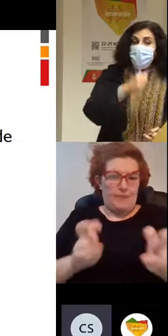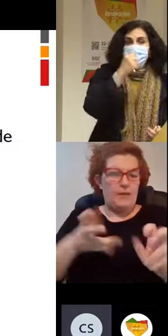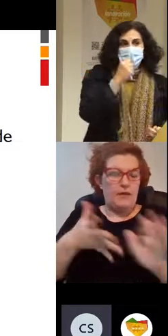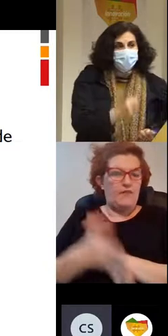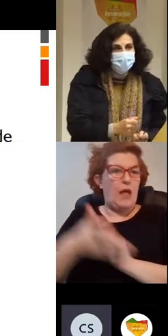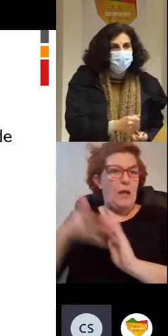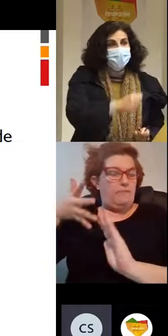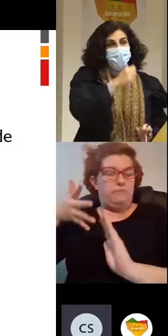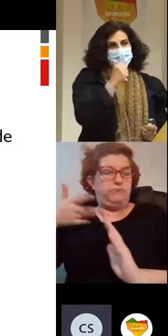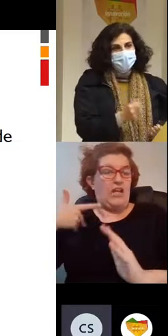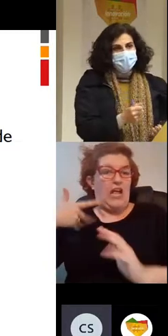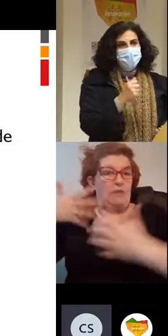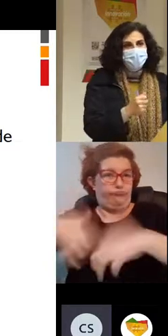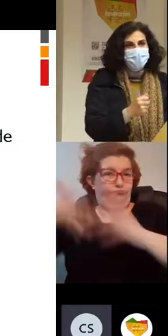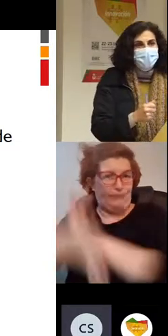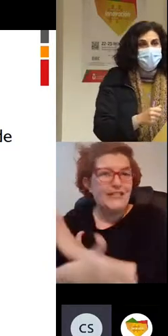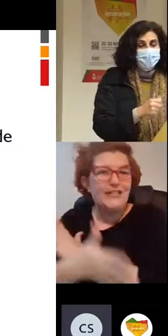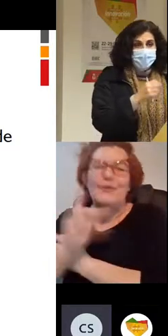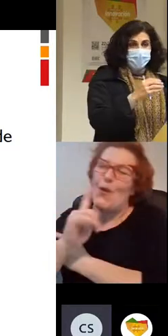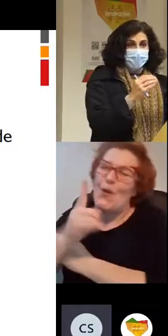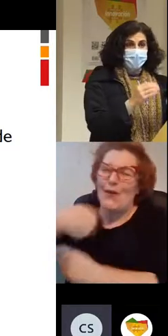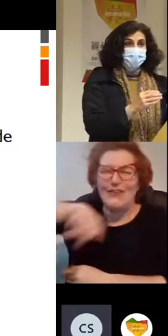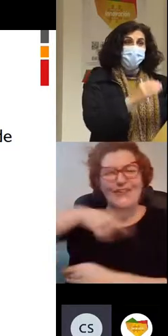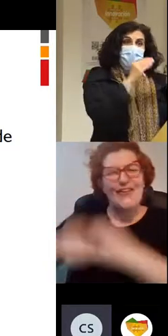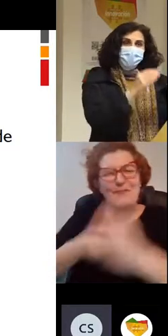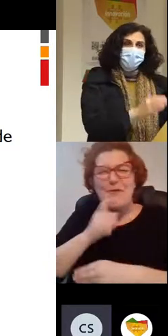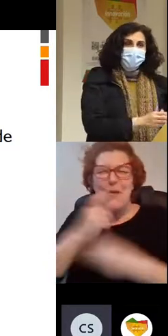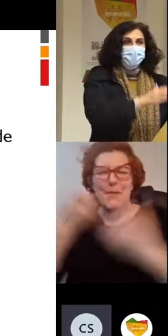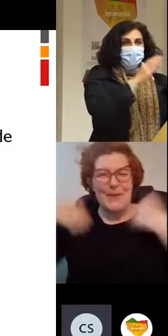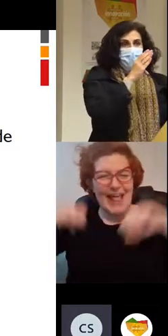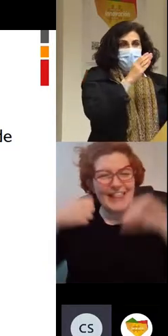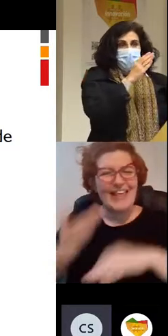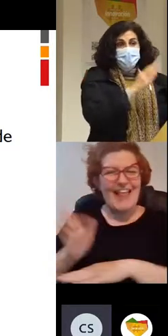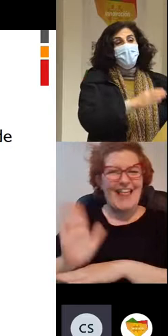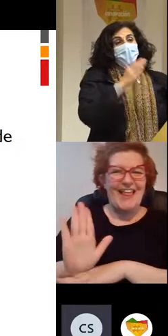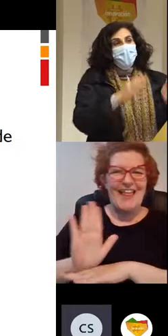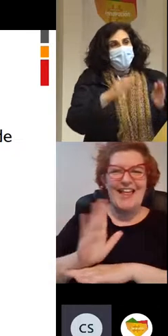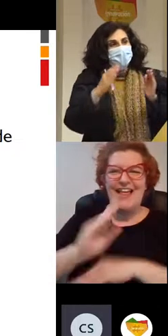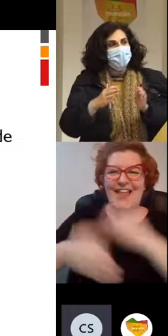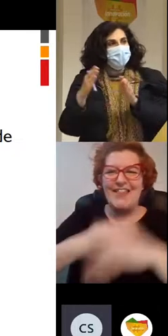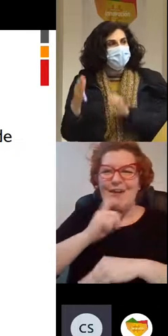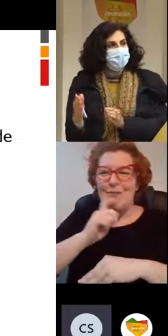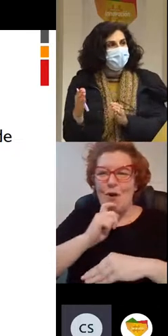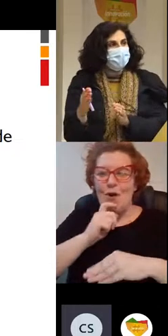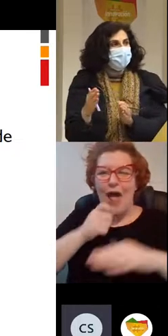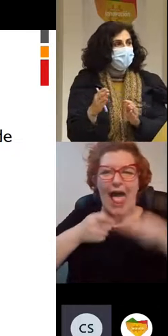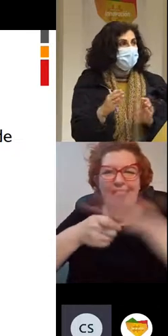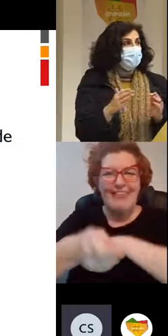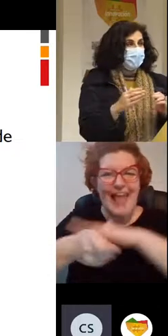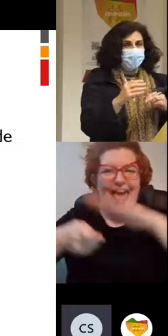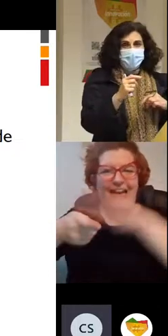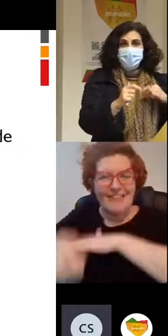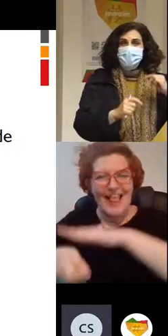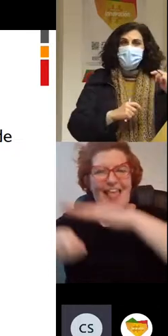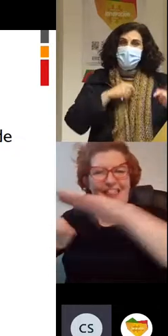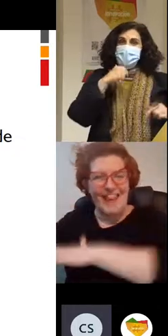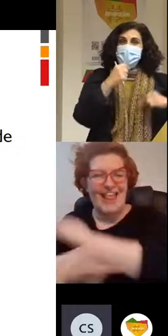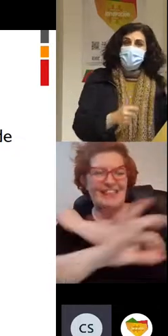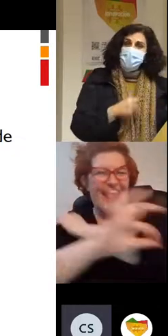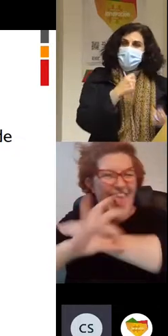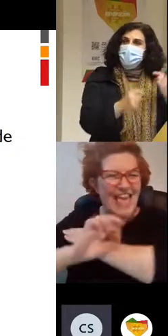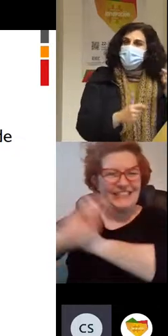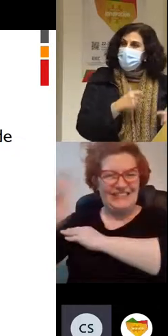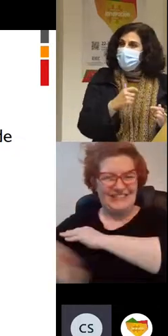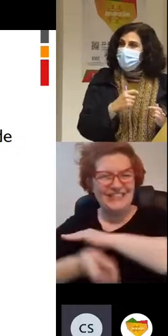siempre. Lo que planteamos desde esta práctica es una entrega secuencial en distintas tareas en las que